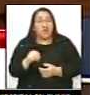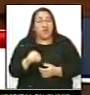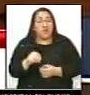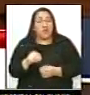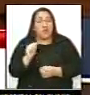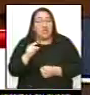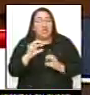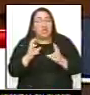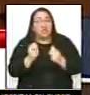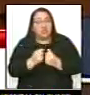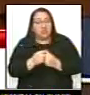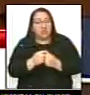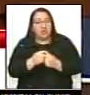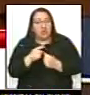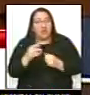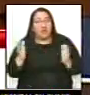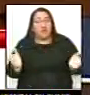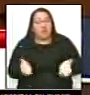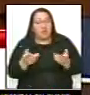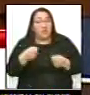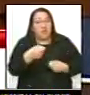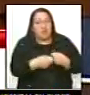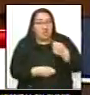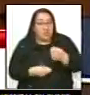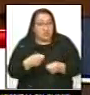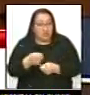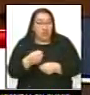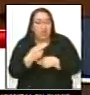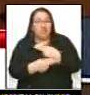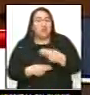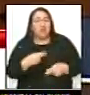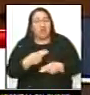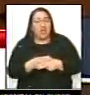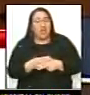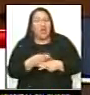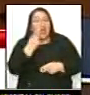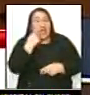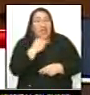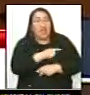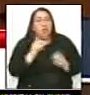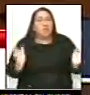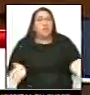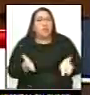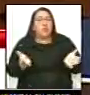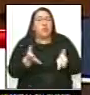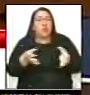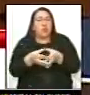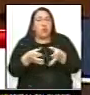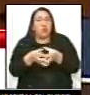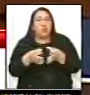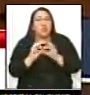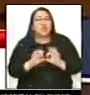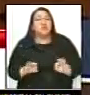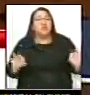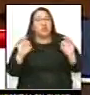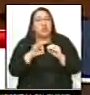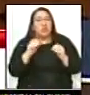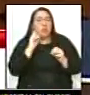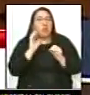esta Asociación de Fomento de Inversión Nacional. Ellos promueven sectores que son importantes